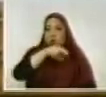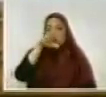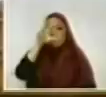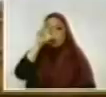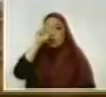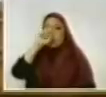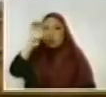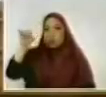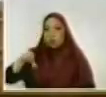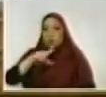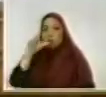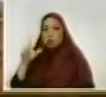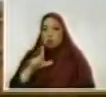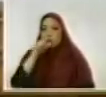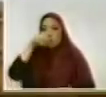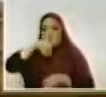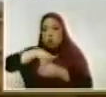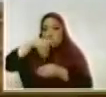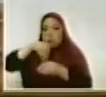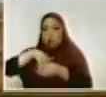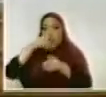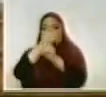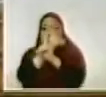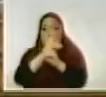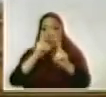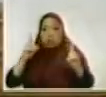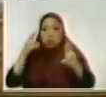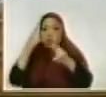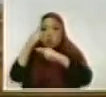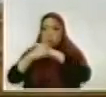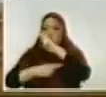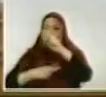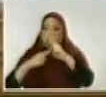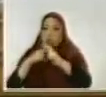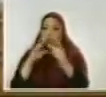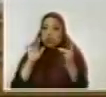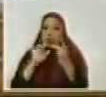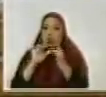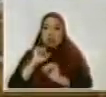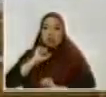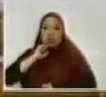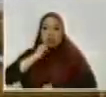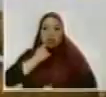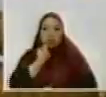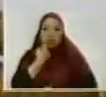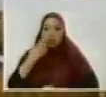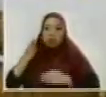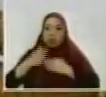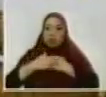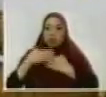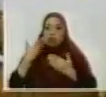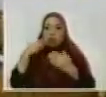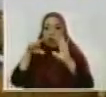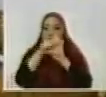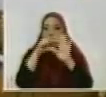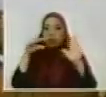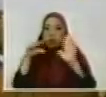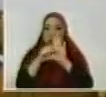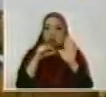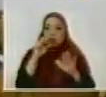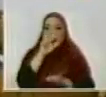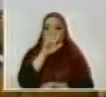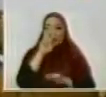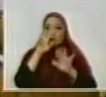julio de 2017, en elecciones democráticas, libres, universales, directas y secretas, de conformidad con lo previsto en los artículos